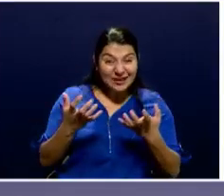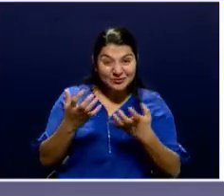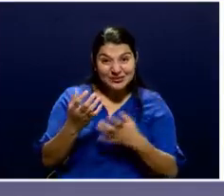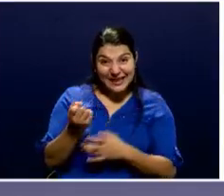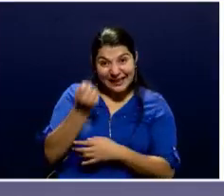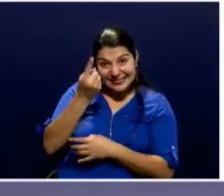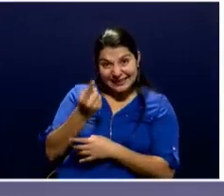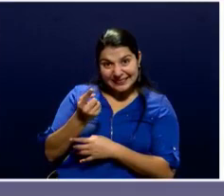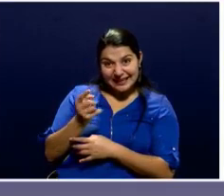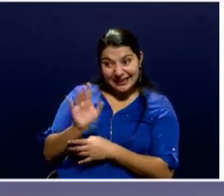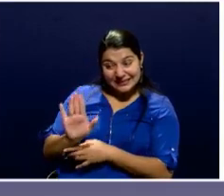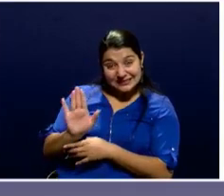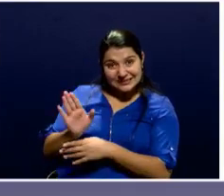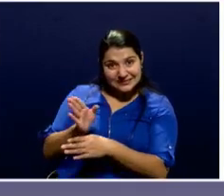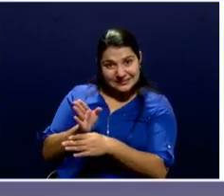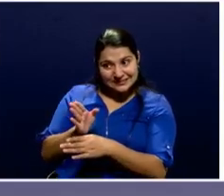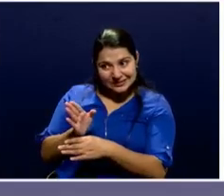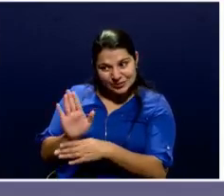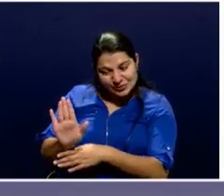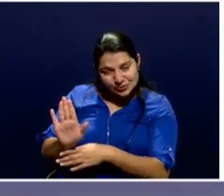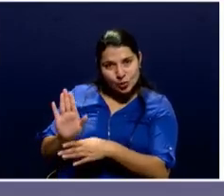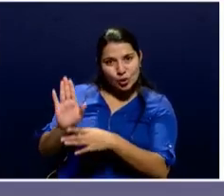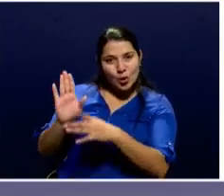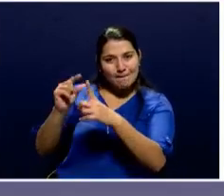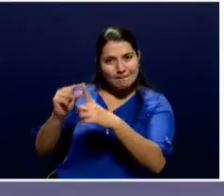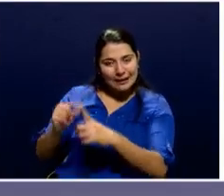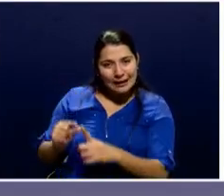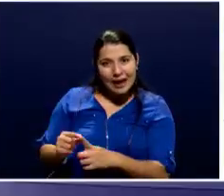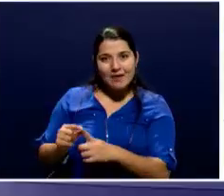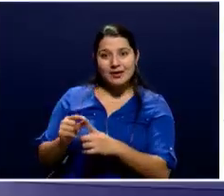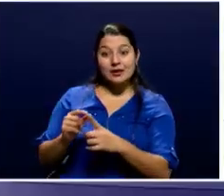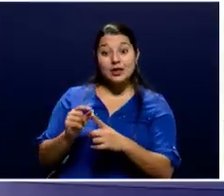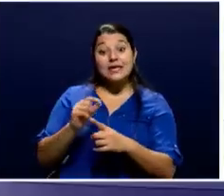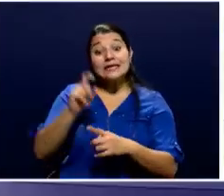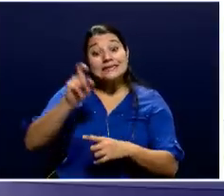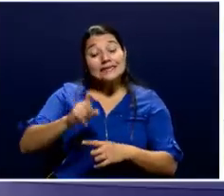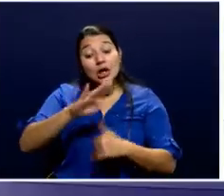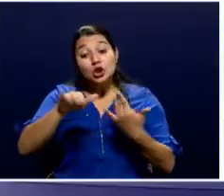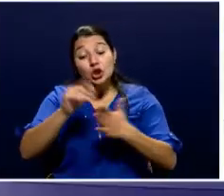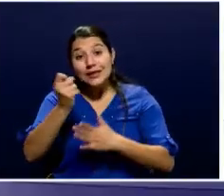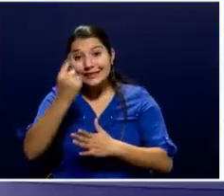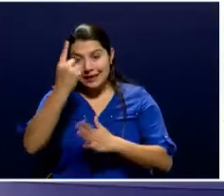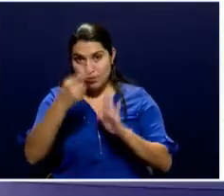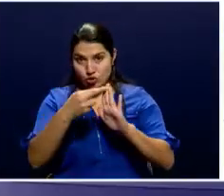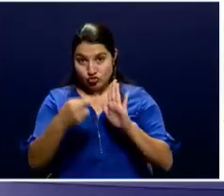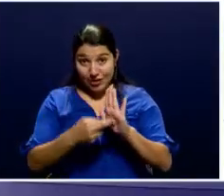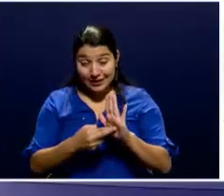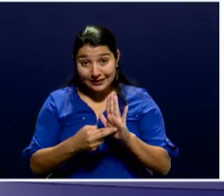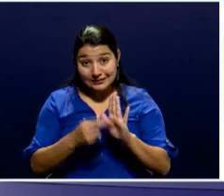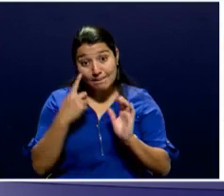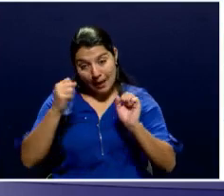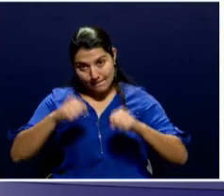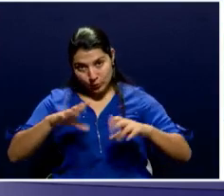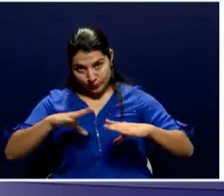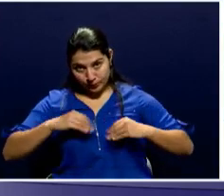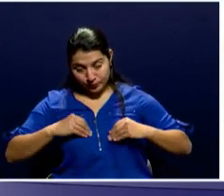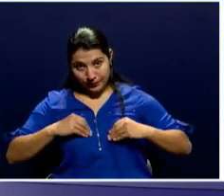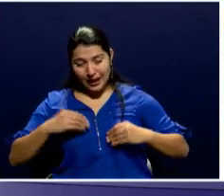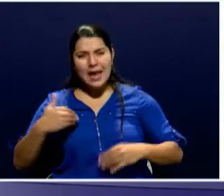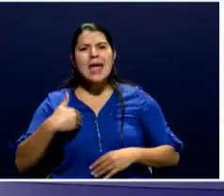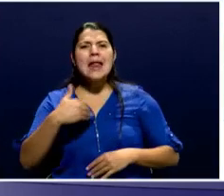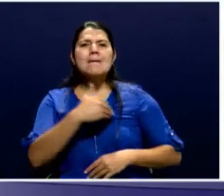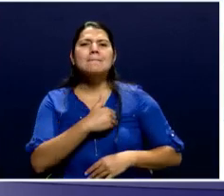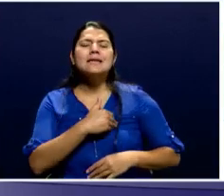que es necesario que entendamos las reglas para poder acatarlas. El ministro ha dicho que estamos en fase 3 de